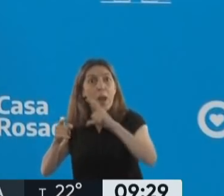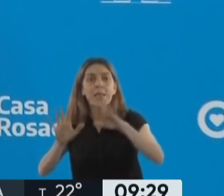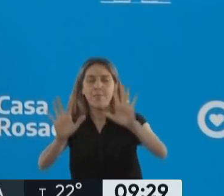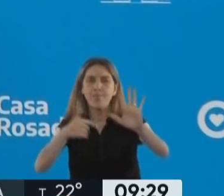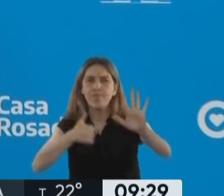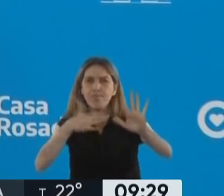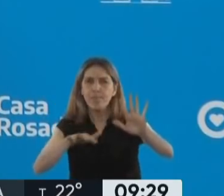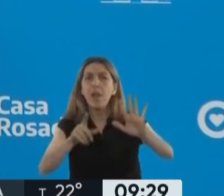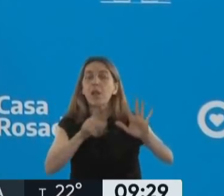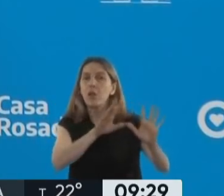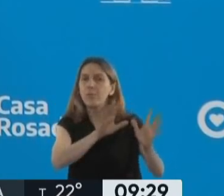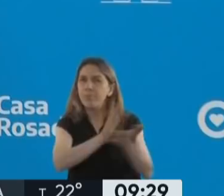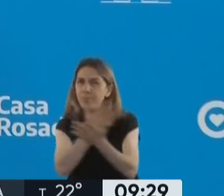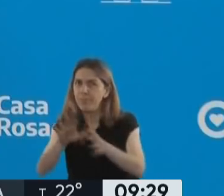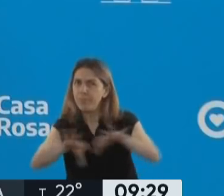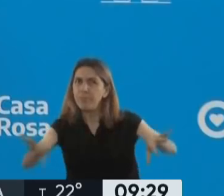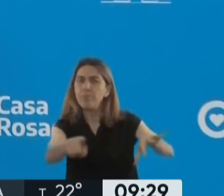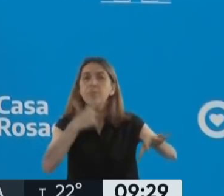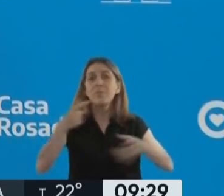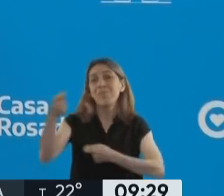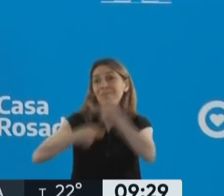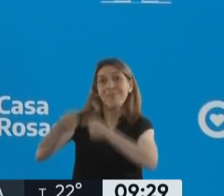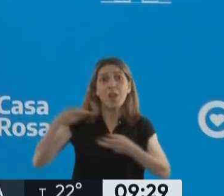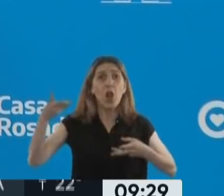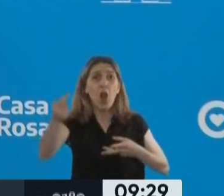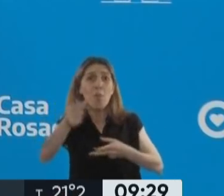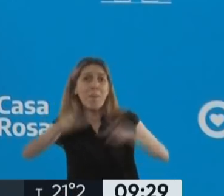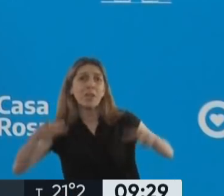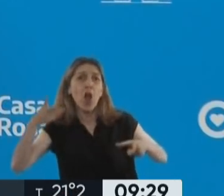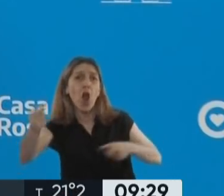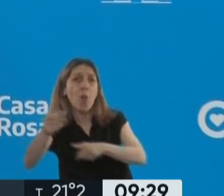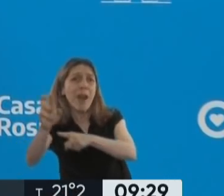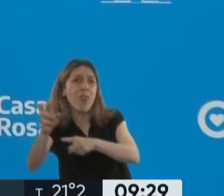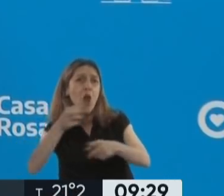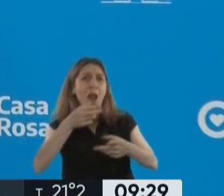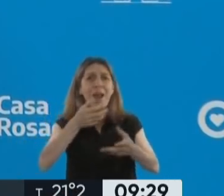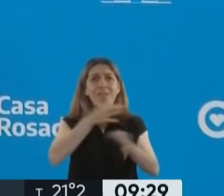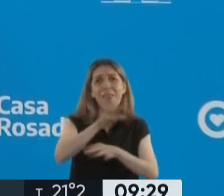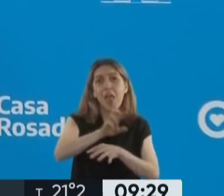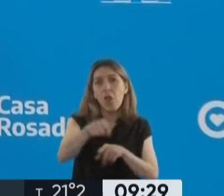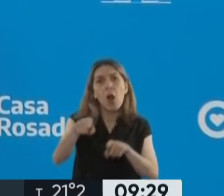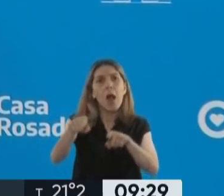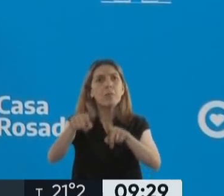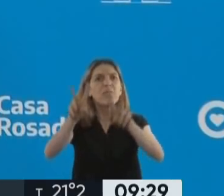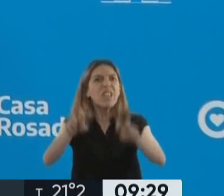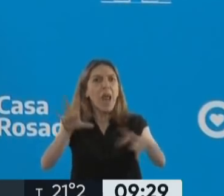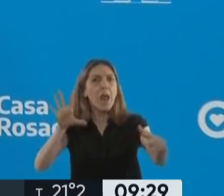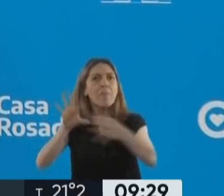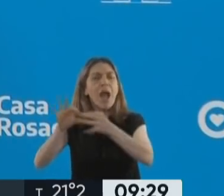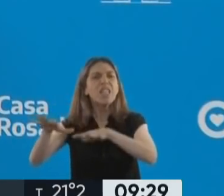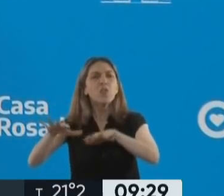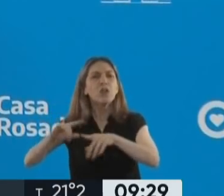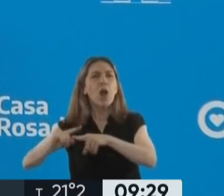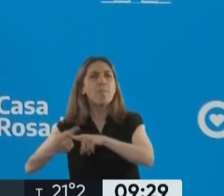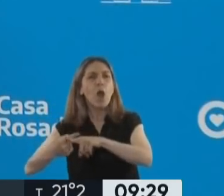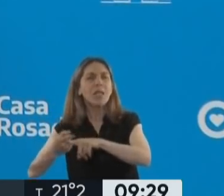entendemos que este mercado no está reflejando en este momento más expectativas que tienen que ver precisamente con la situación política que con